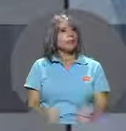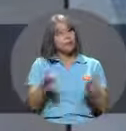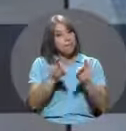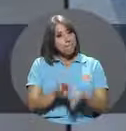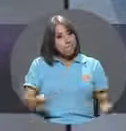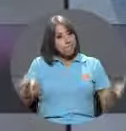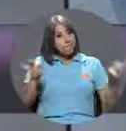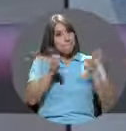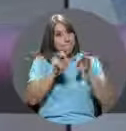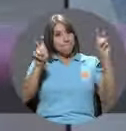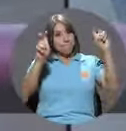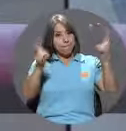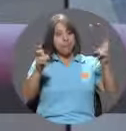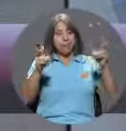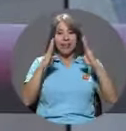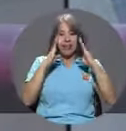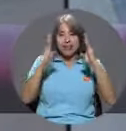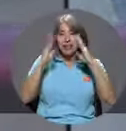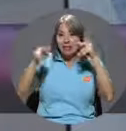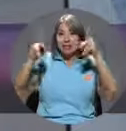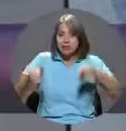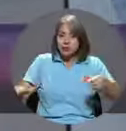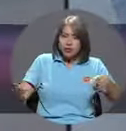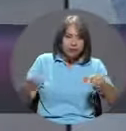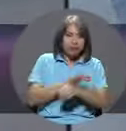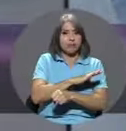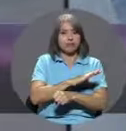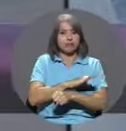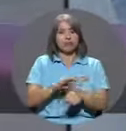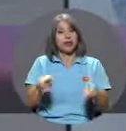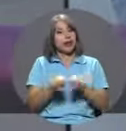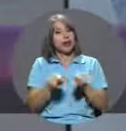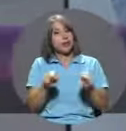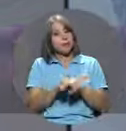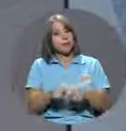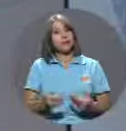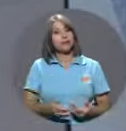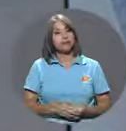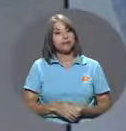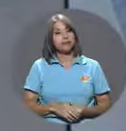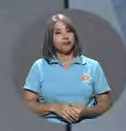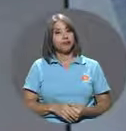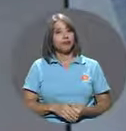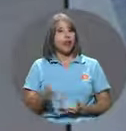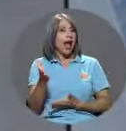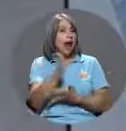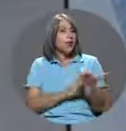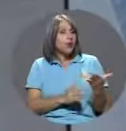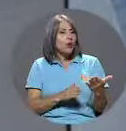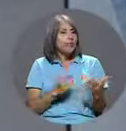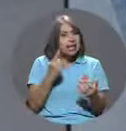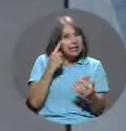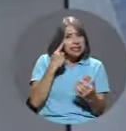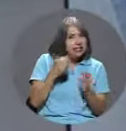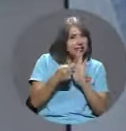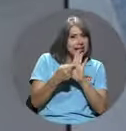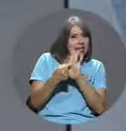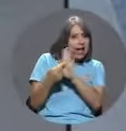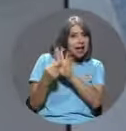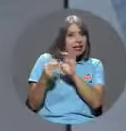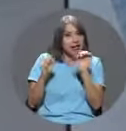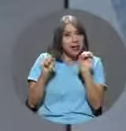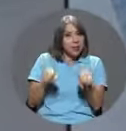Muy importante, ¿verdad?, este tema del abordaje integral y también eso que ustedes mencionaban de, ¿verdad?, de algunas señales que podrían